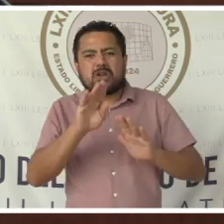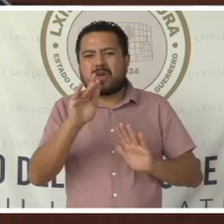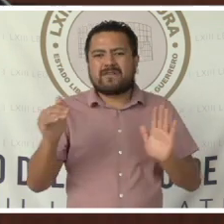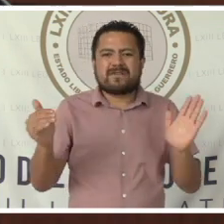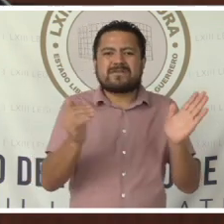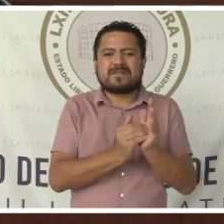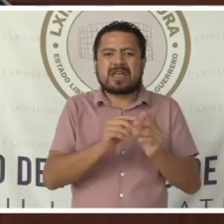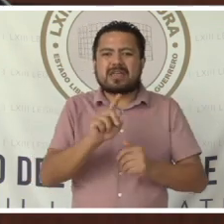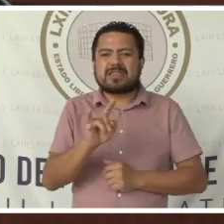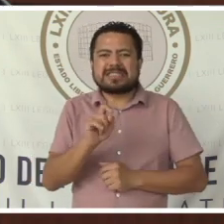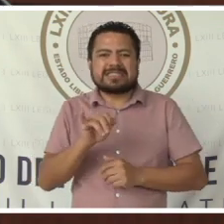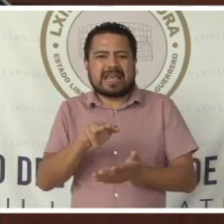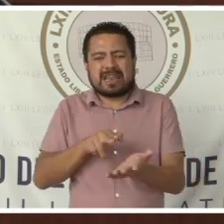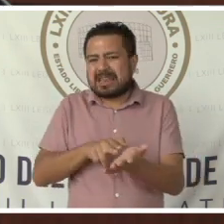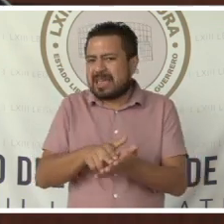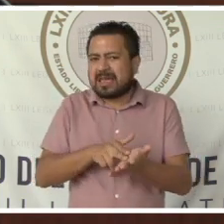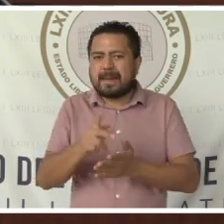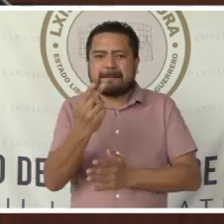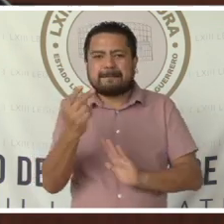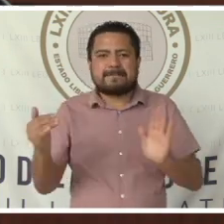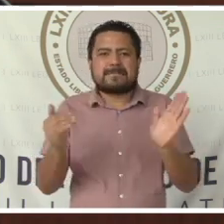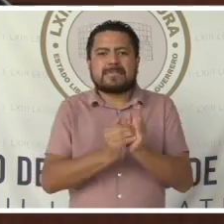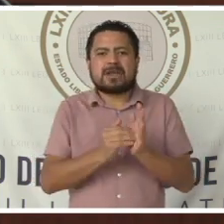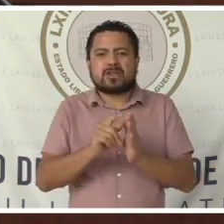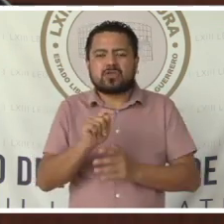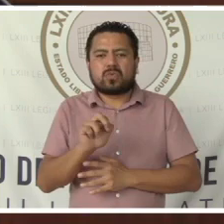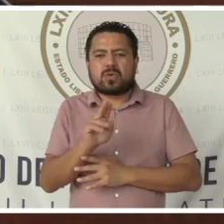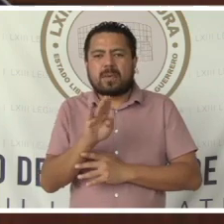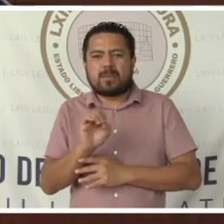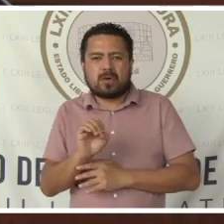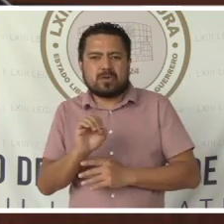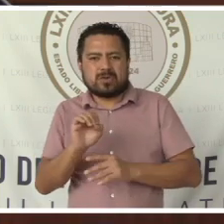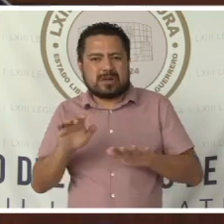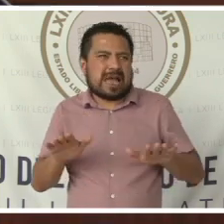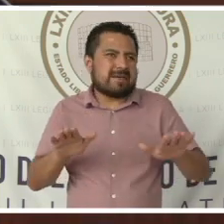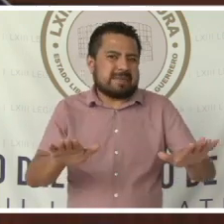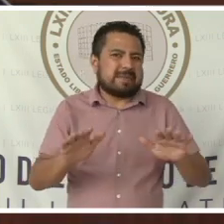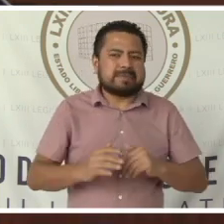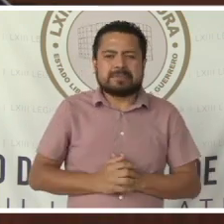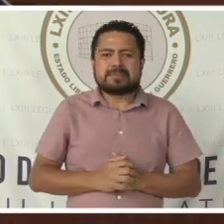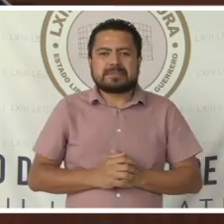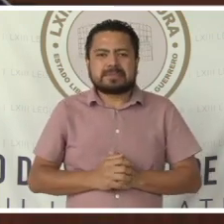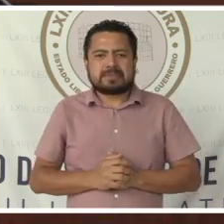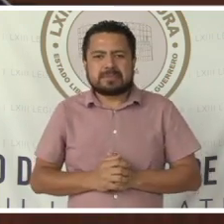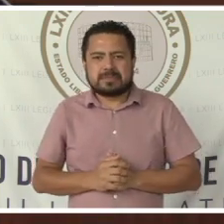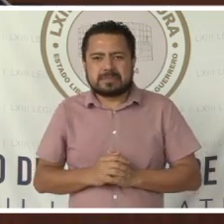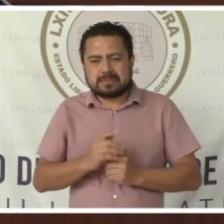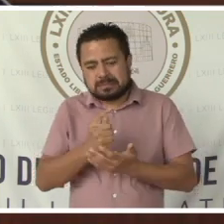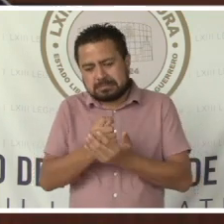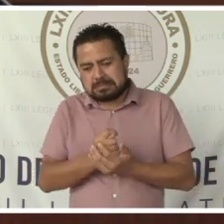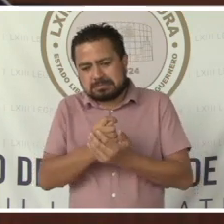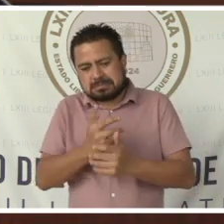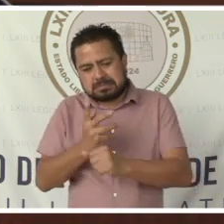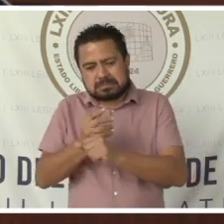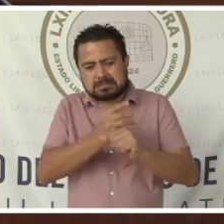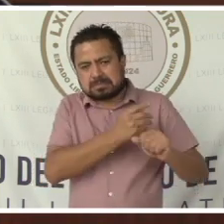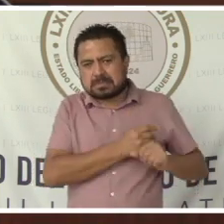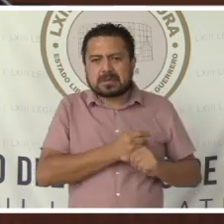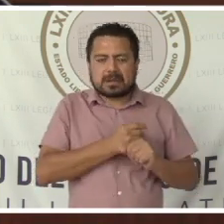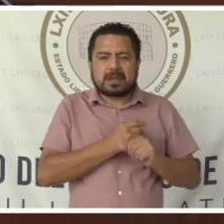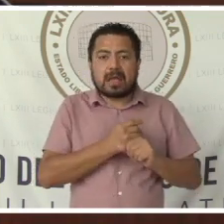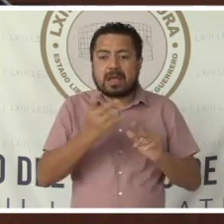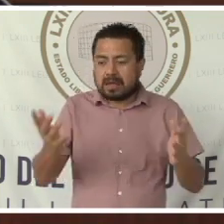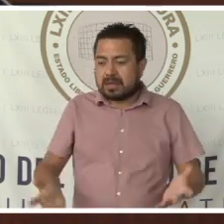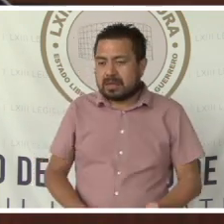mil de diésel y 25.000 de turbosina en la rehabilitación de las refinerías